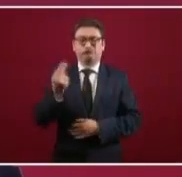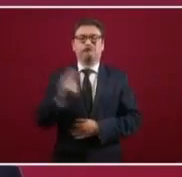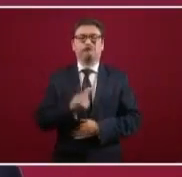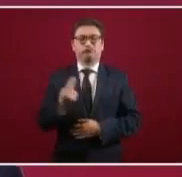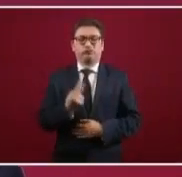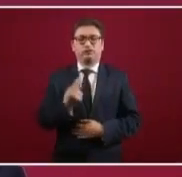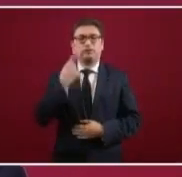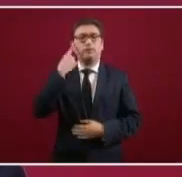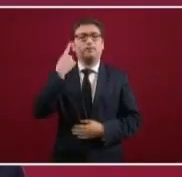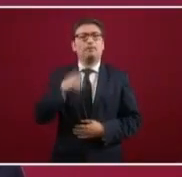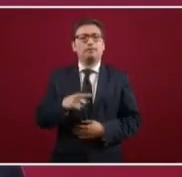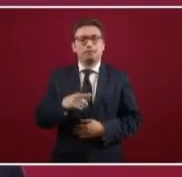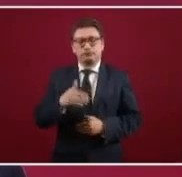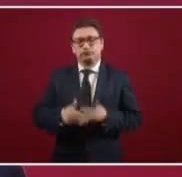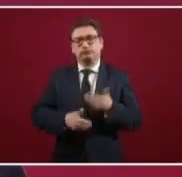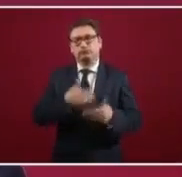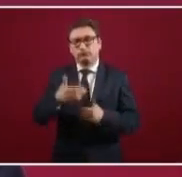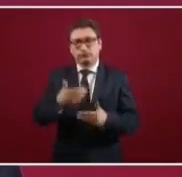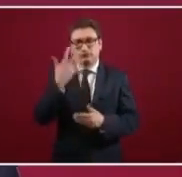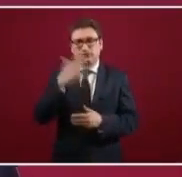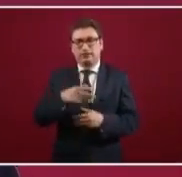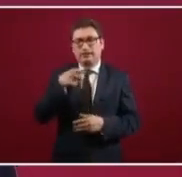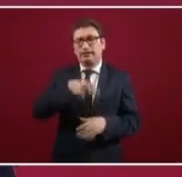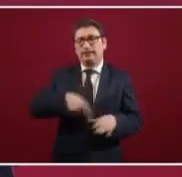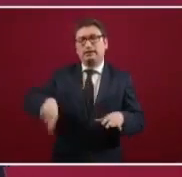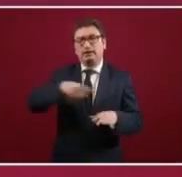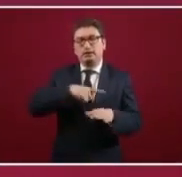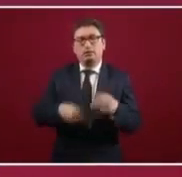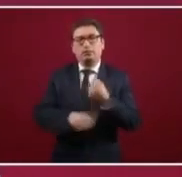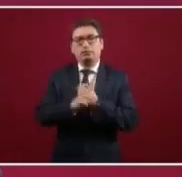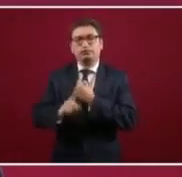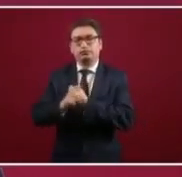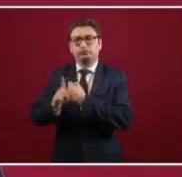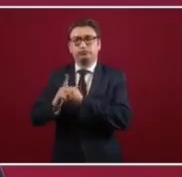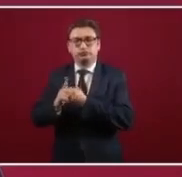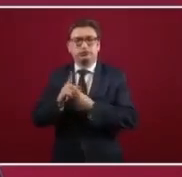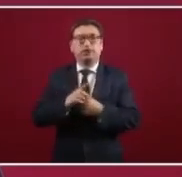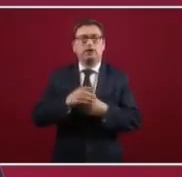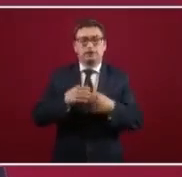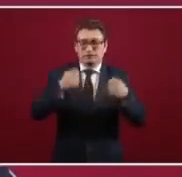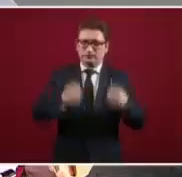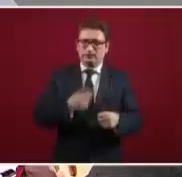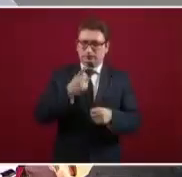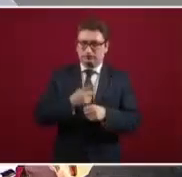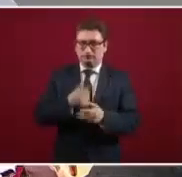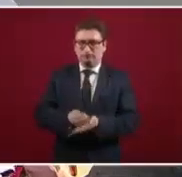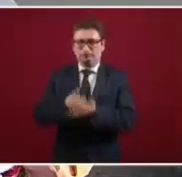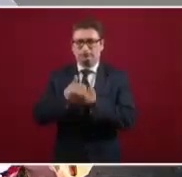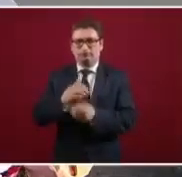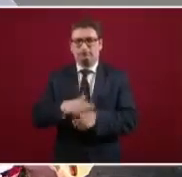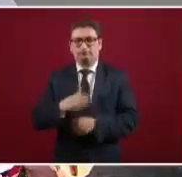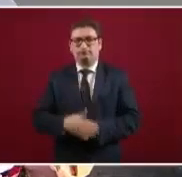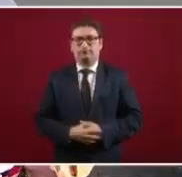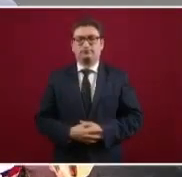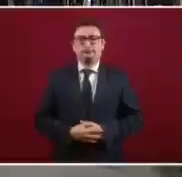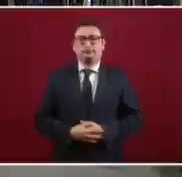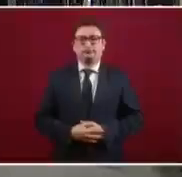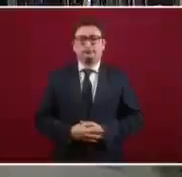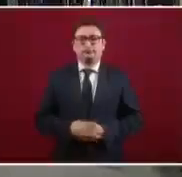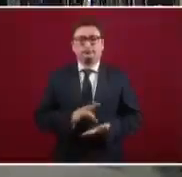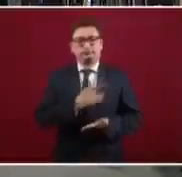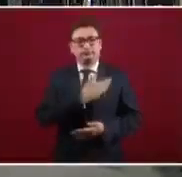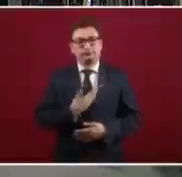resolver de fondo el problema de la inseguridad gracias presidente